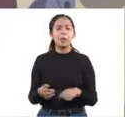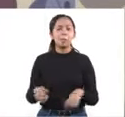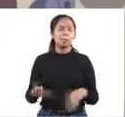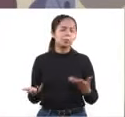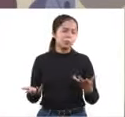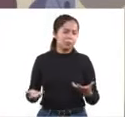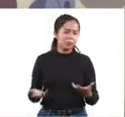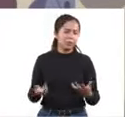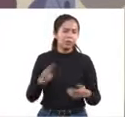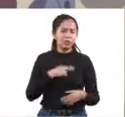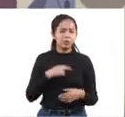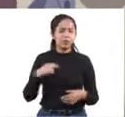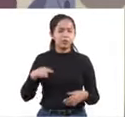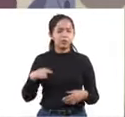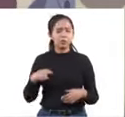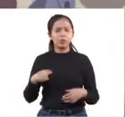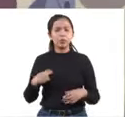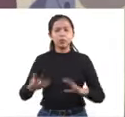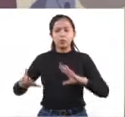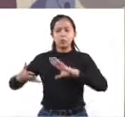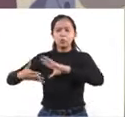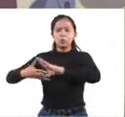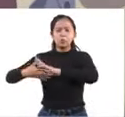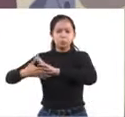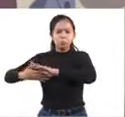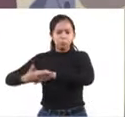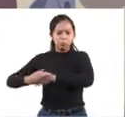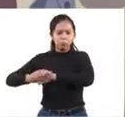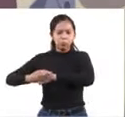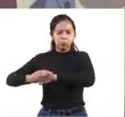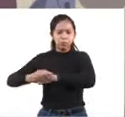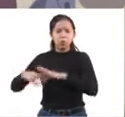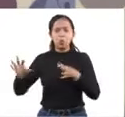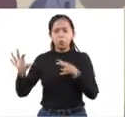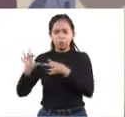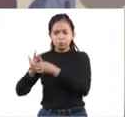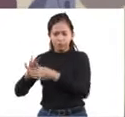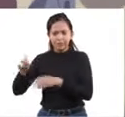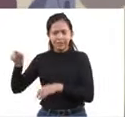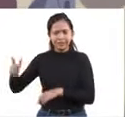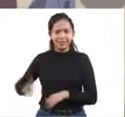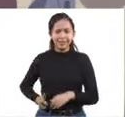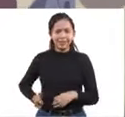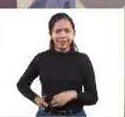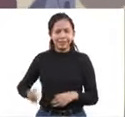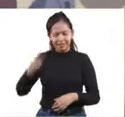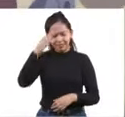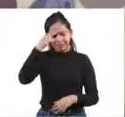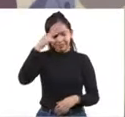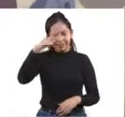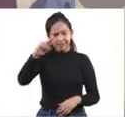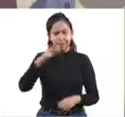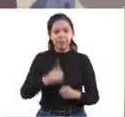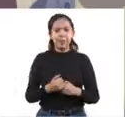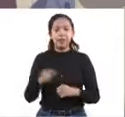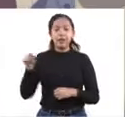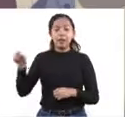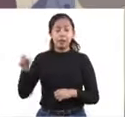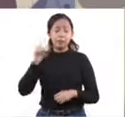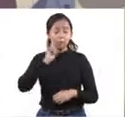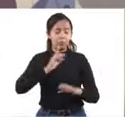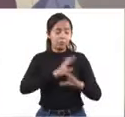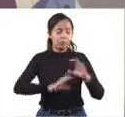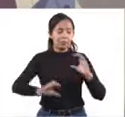contexto ideal, de la mano el gobierno de la Ciudad de México, haciendo la doctora Claudia todo lo posible y